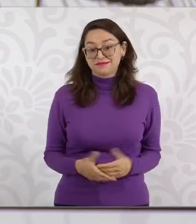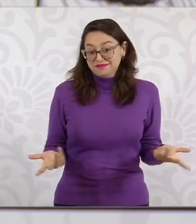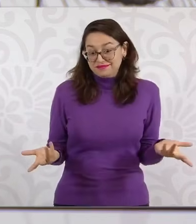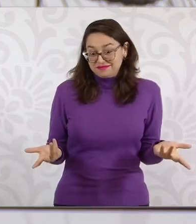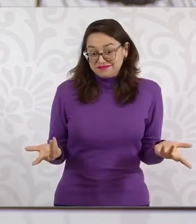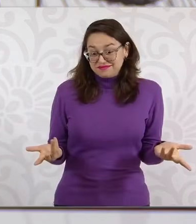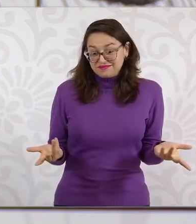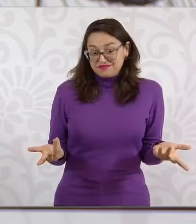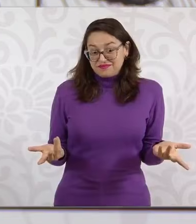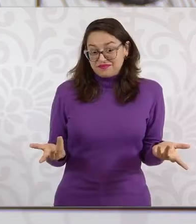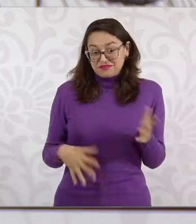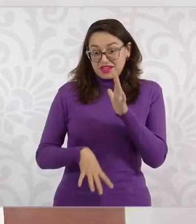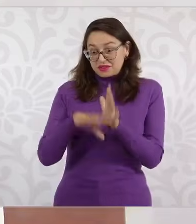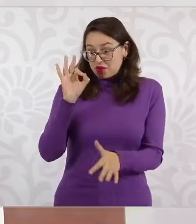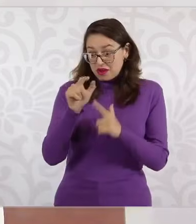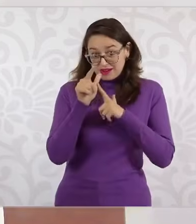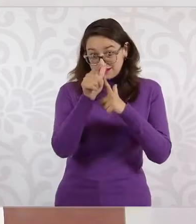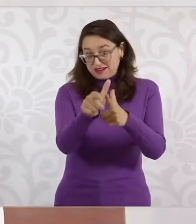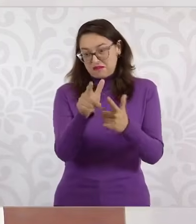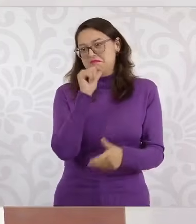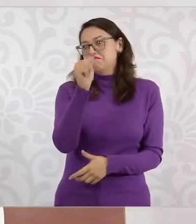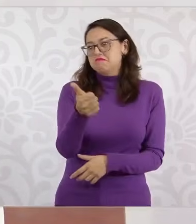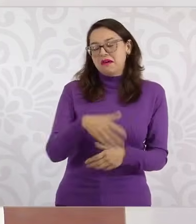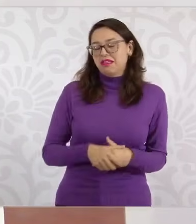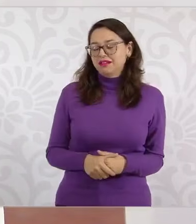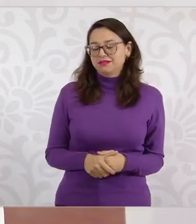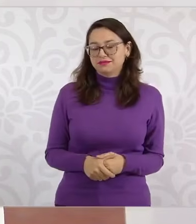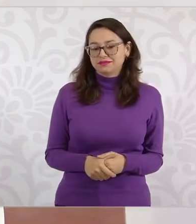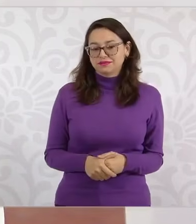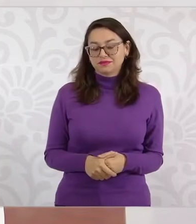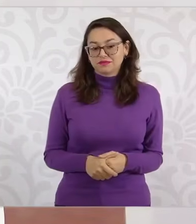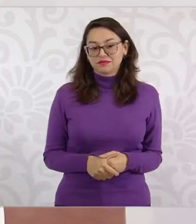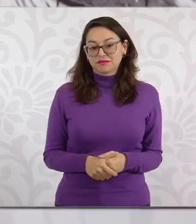O no elegiría que siguiera la presidenta en el poder.